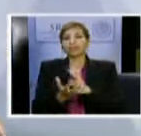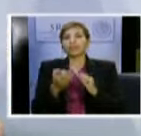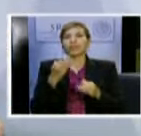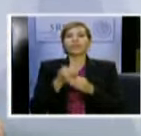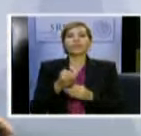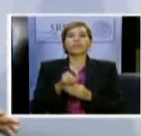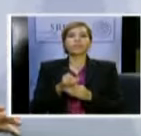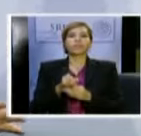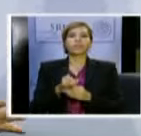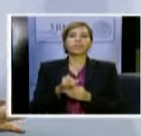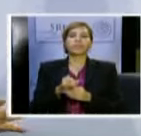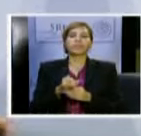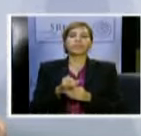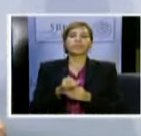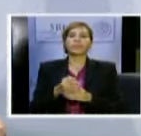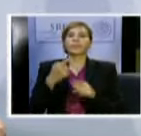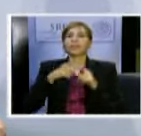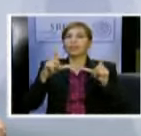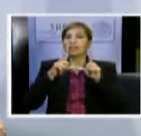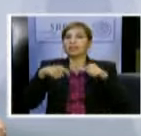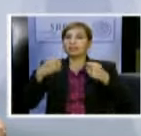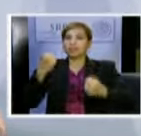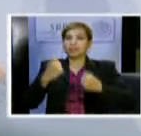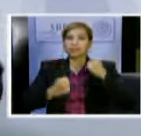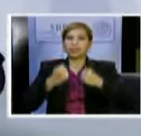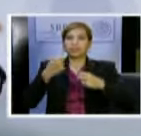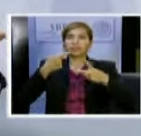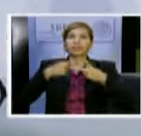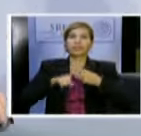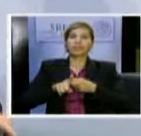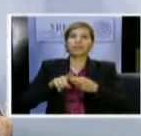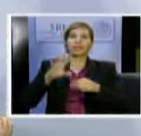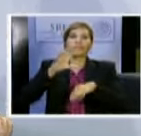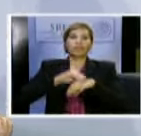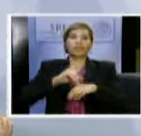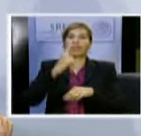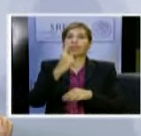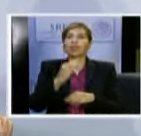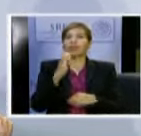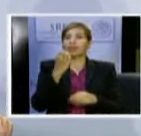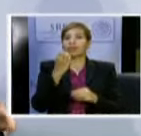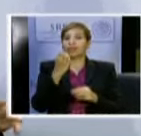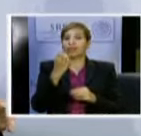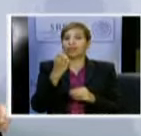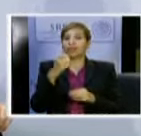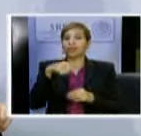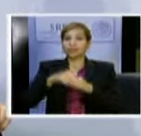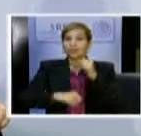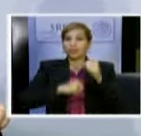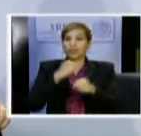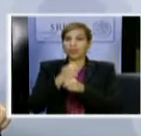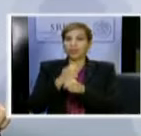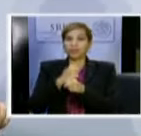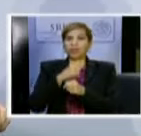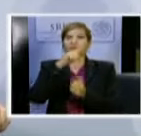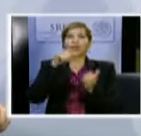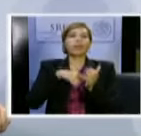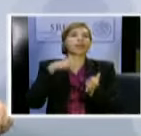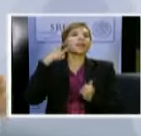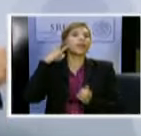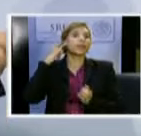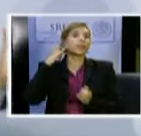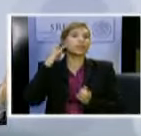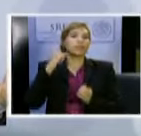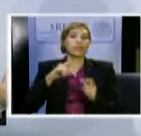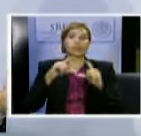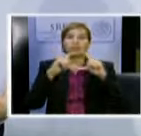de la emisión de licencias de manejo que se empezó el 1 de enero de este año en California,